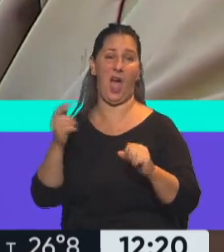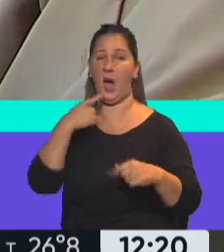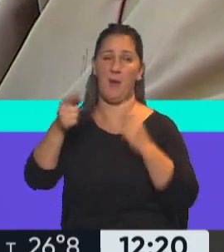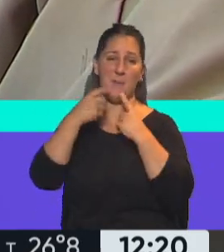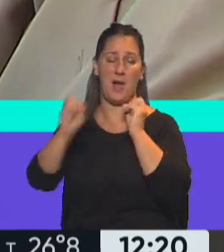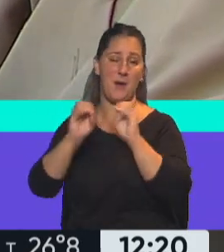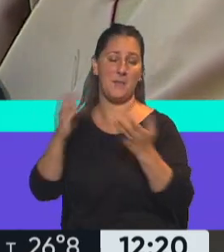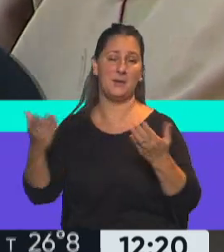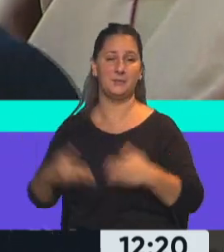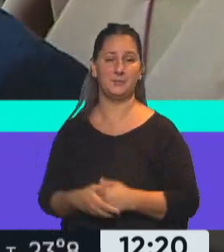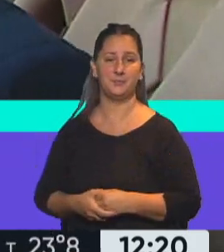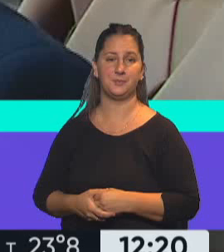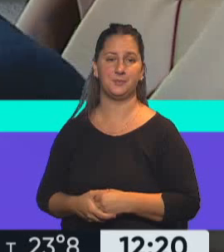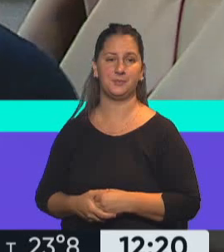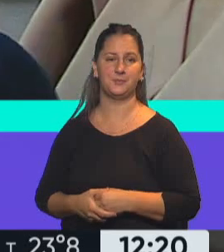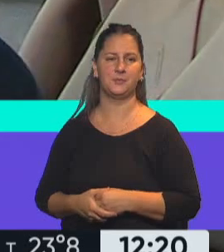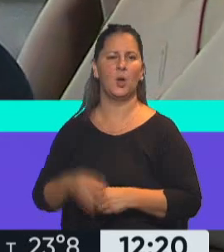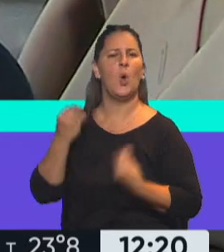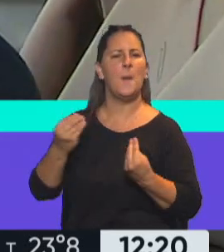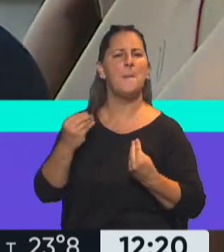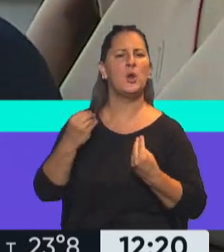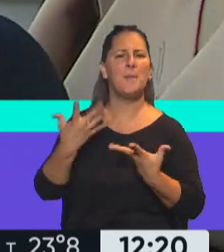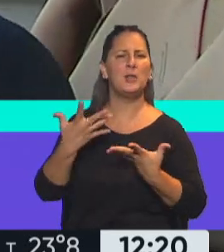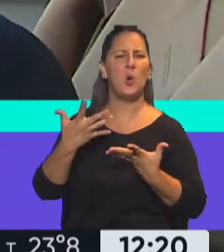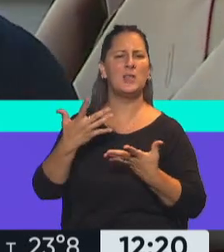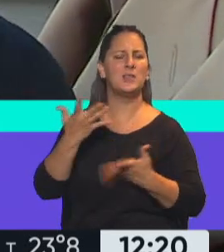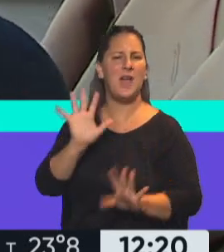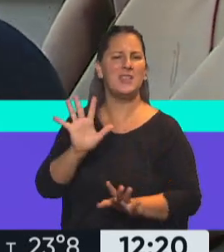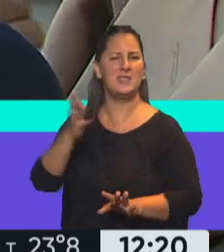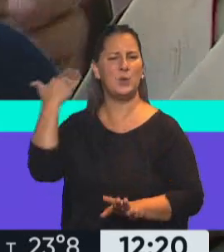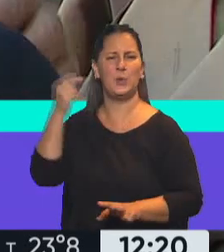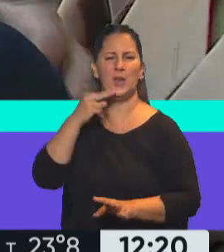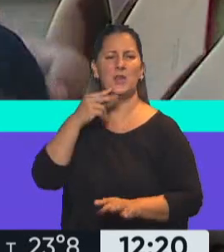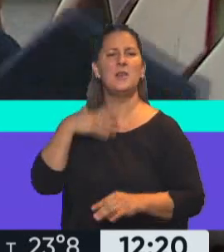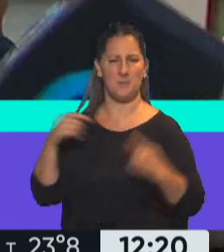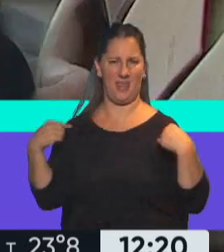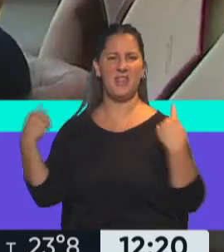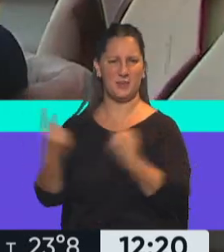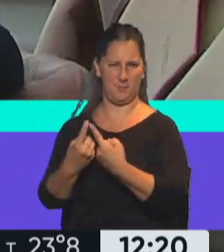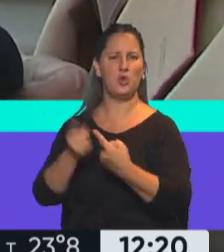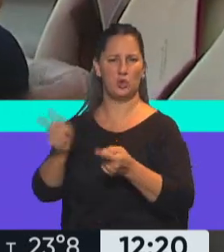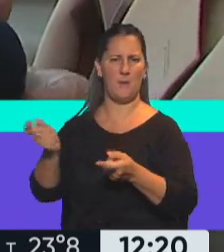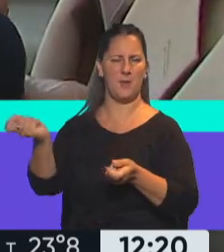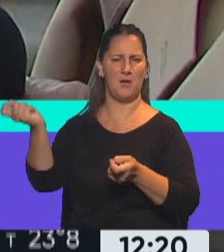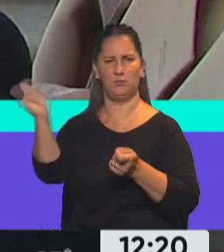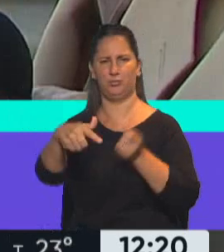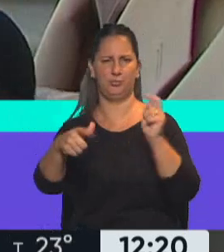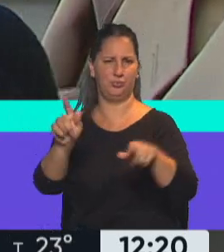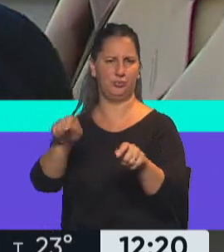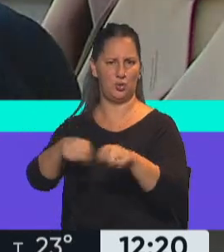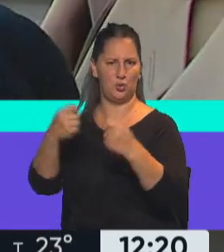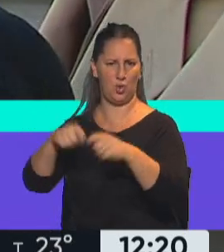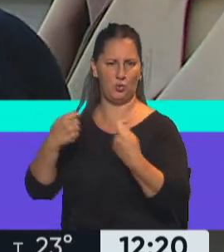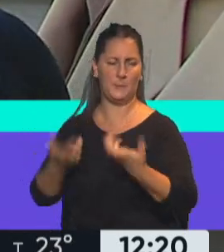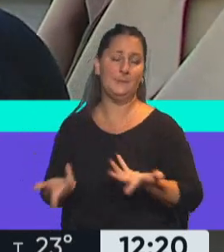que ocurrió, los incidentes? Porque su despacho también. Sí, mi despacho también, sí. Bueno. Y obviamente que, bueno,